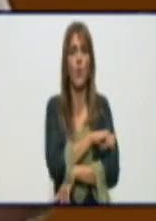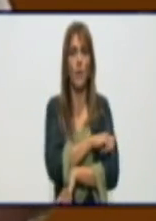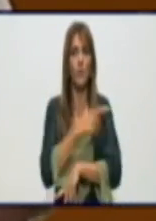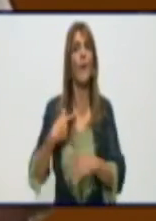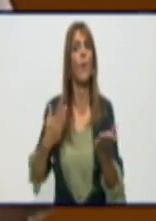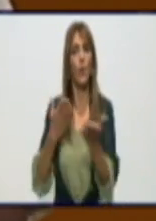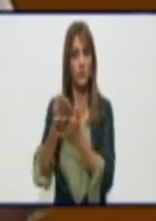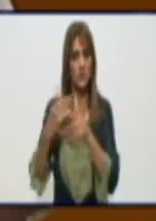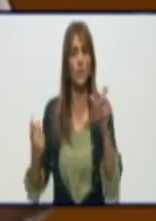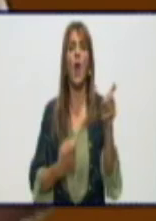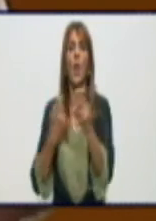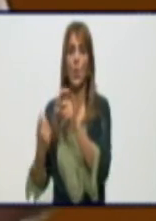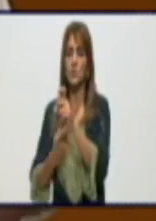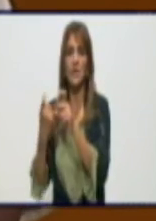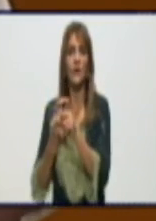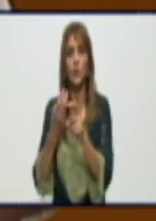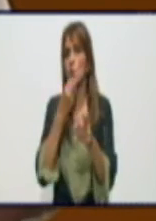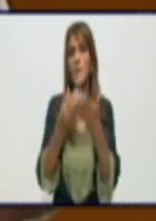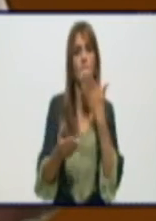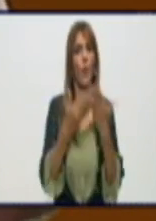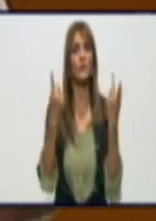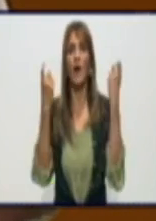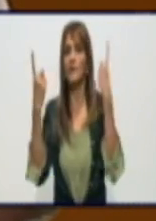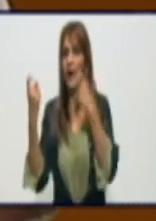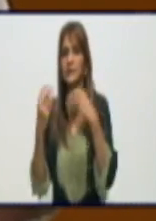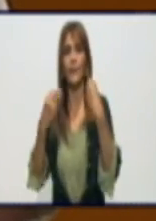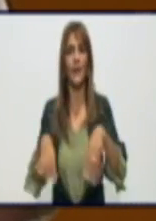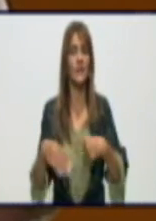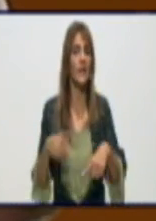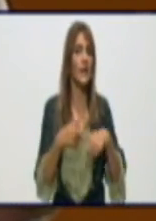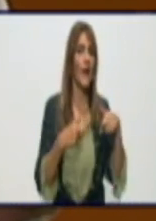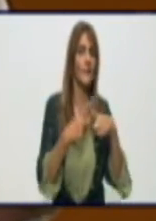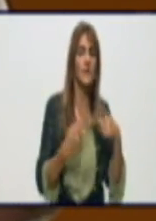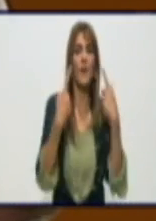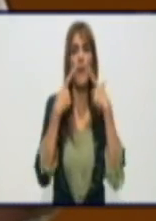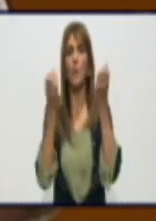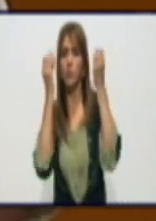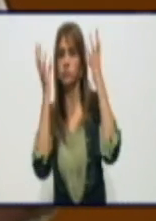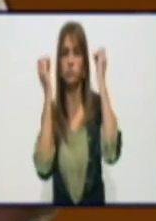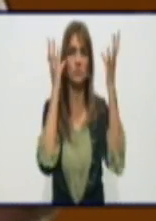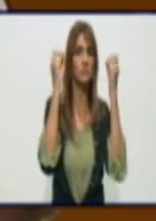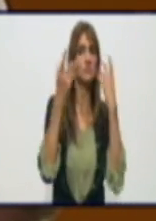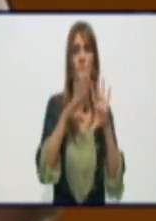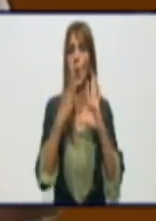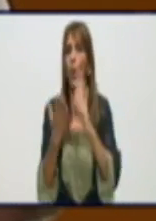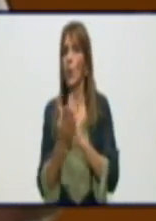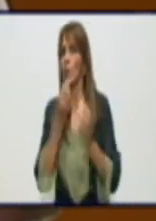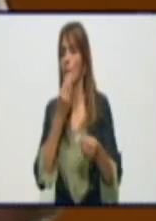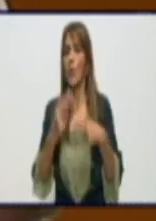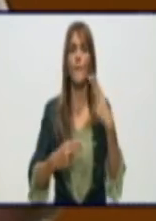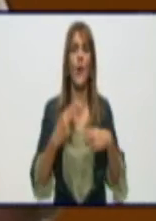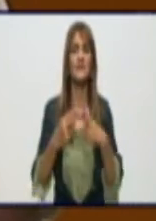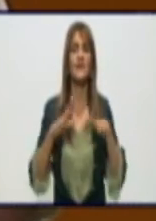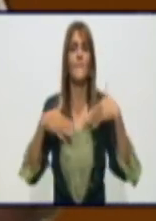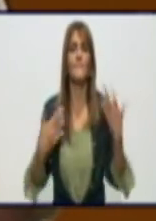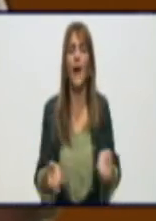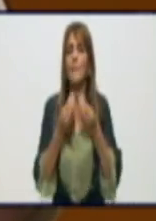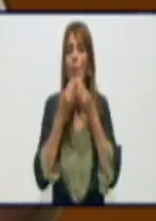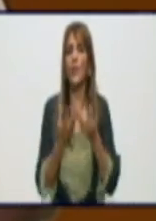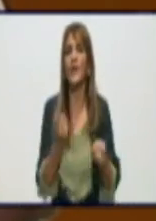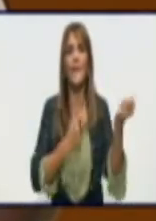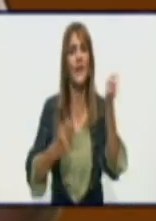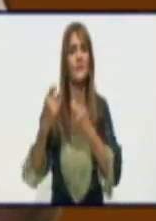condiciones de disponibilidad de materia prima que tenemos, hacer todas las gestiones necesarias con bases productivas, con acopio, con todo lo que sea necesario para llegarle al pueblo con